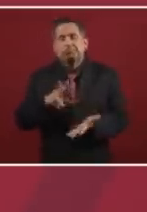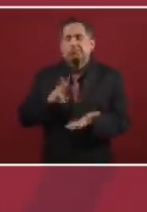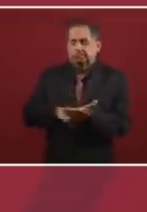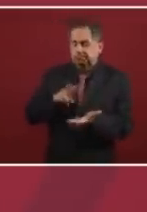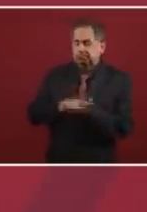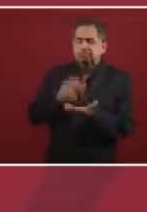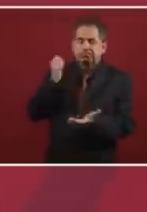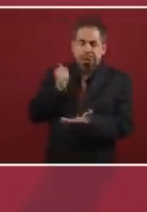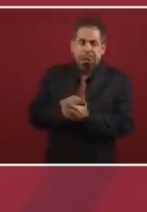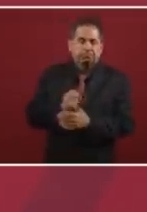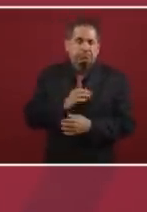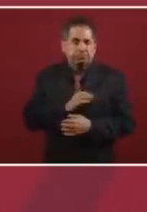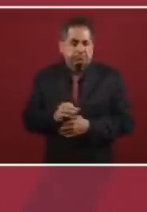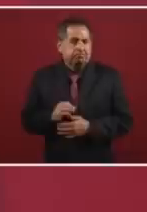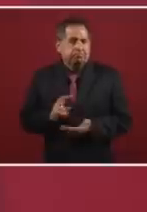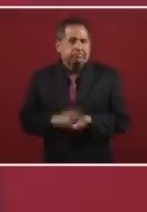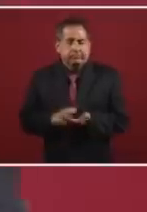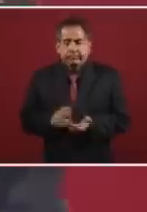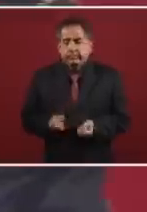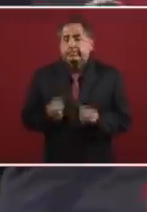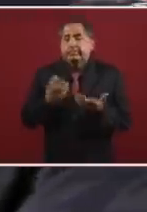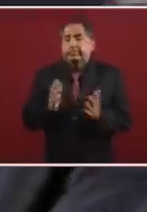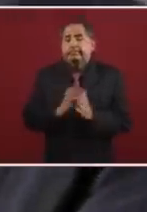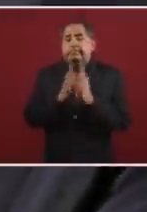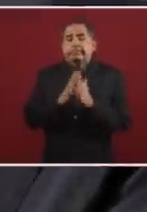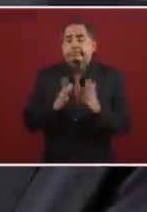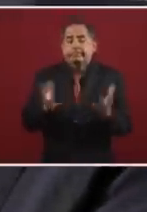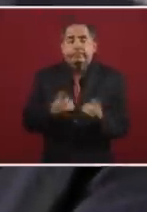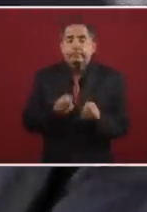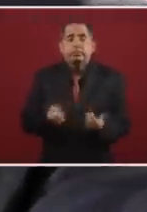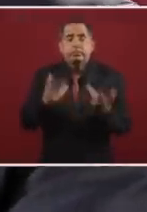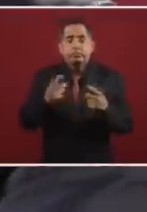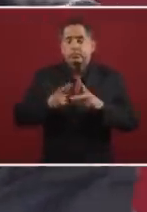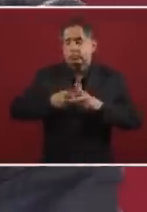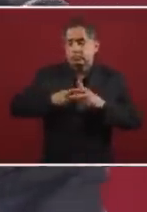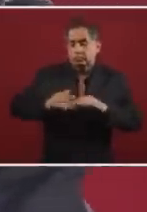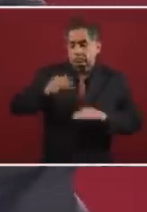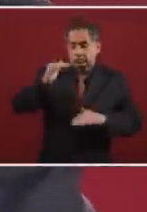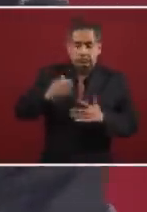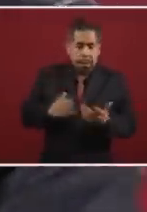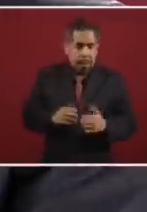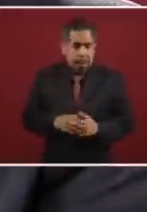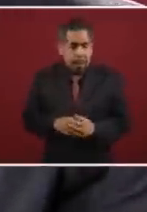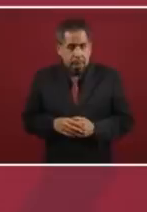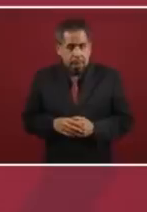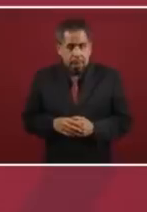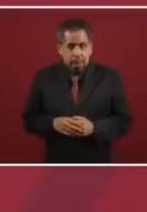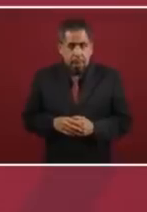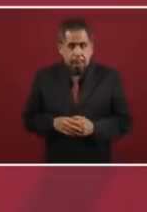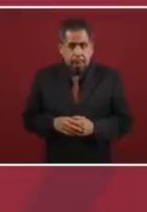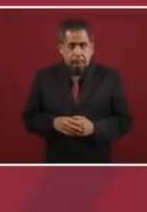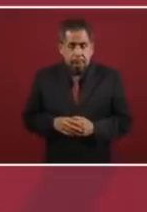tenga validez es decir este